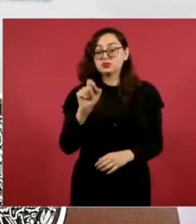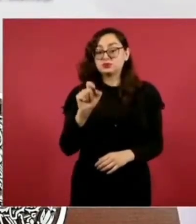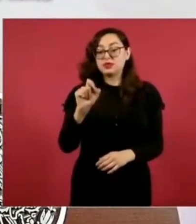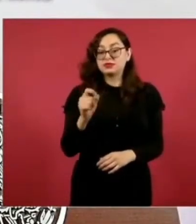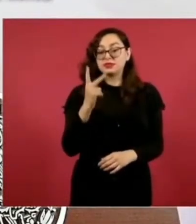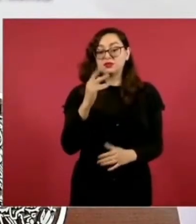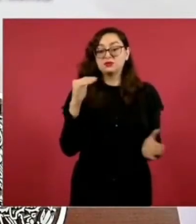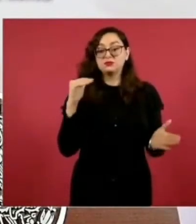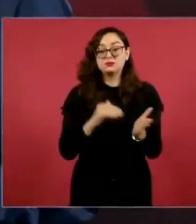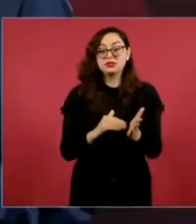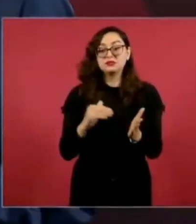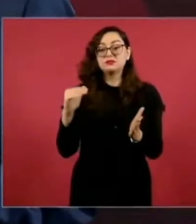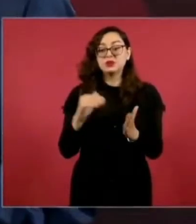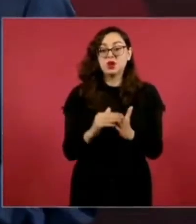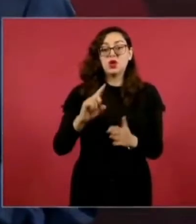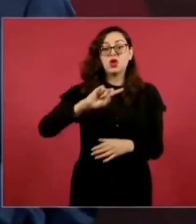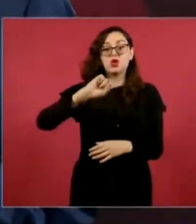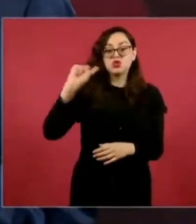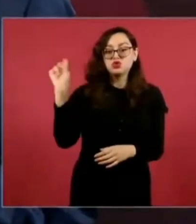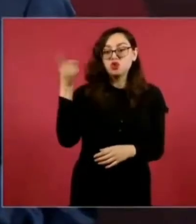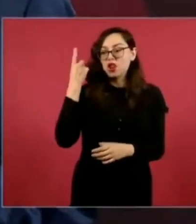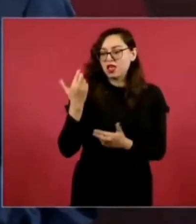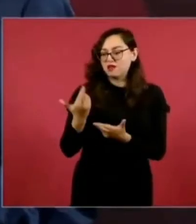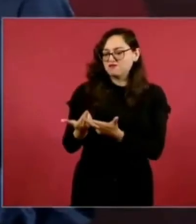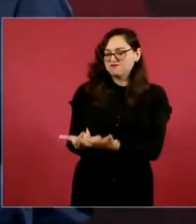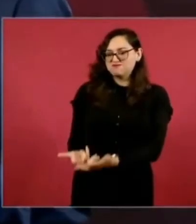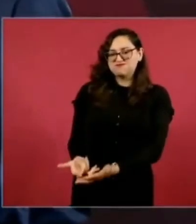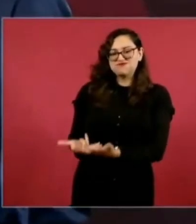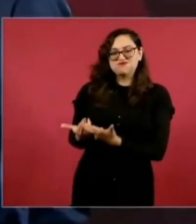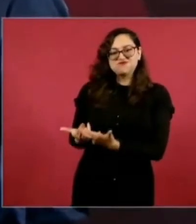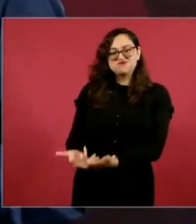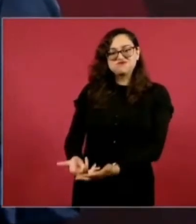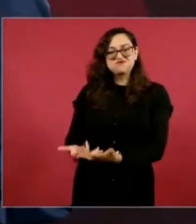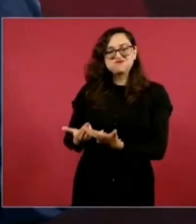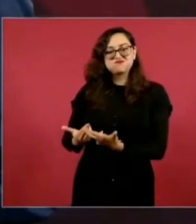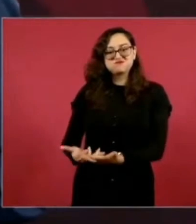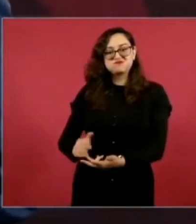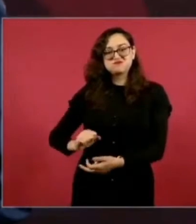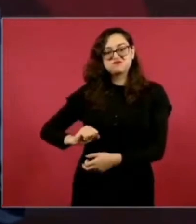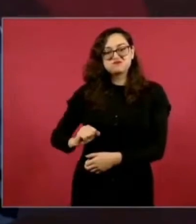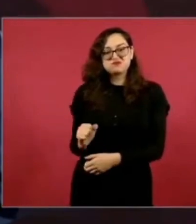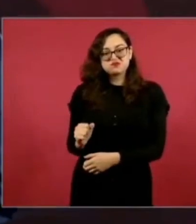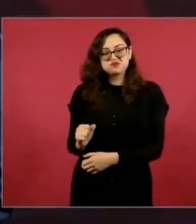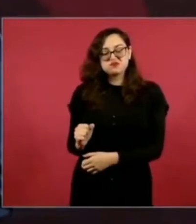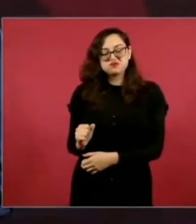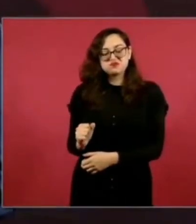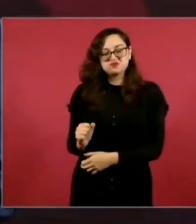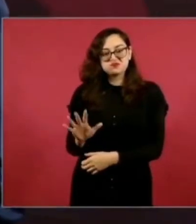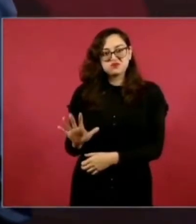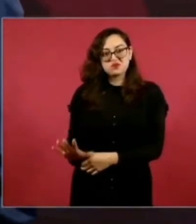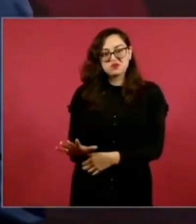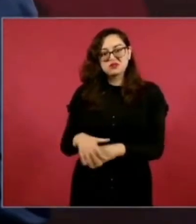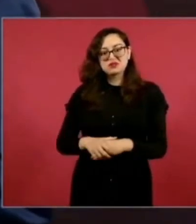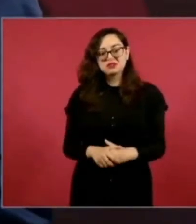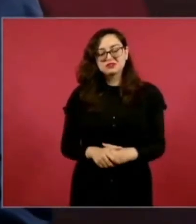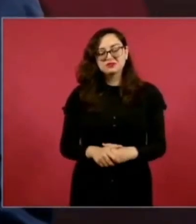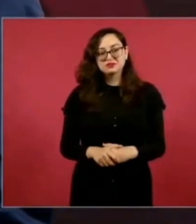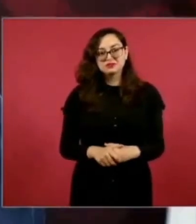222,000 millones de dólares, las reservas internacionales de